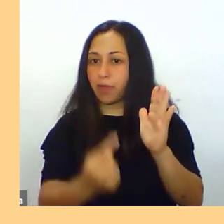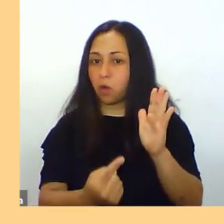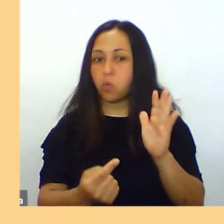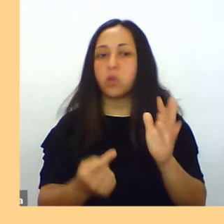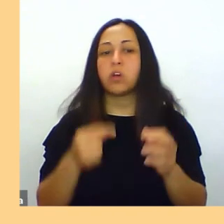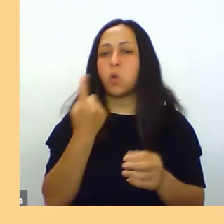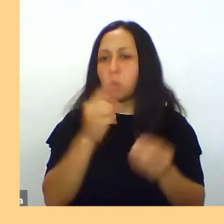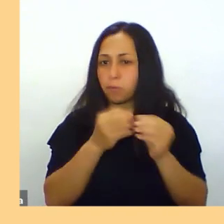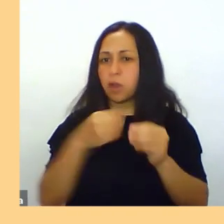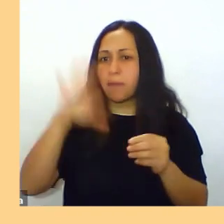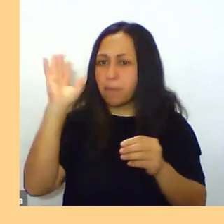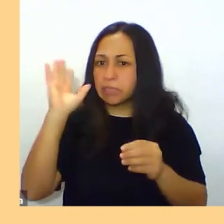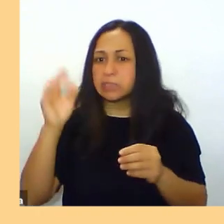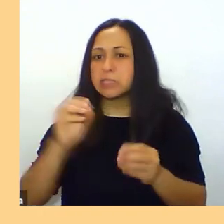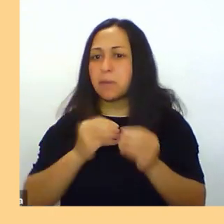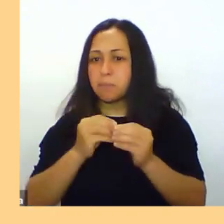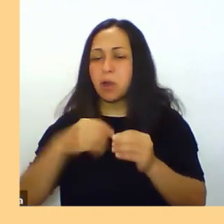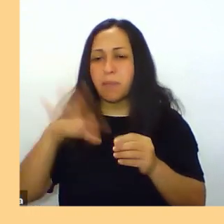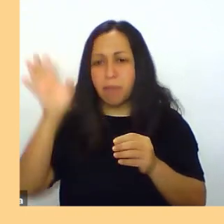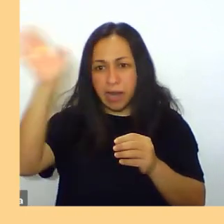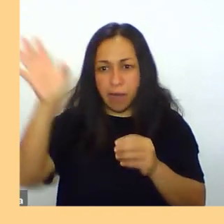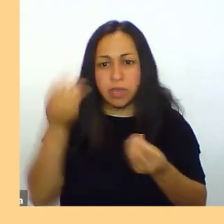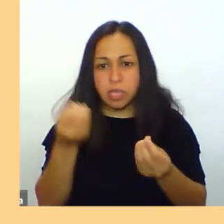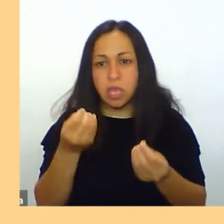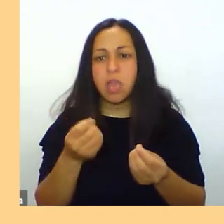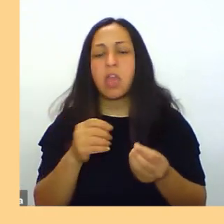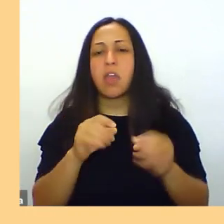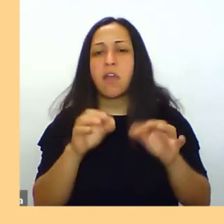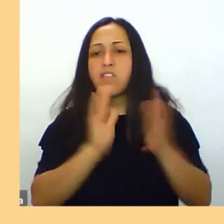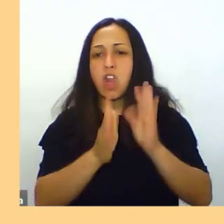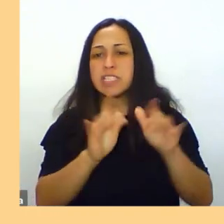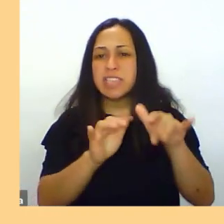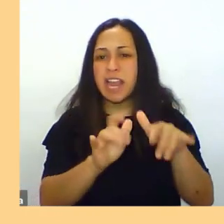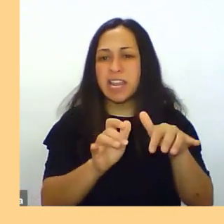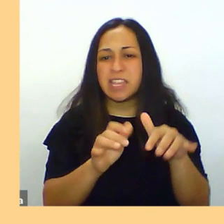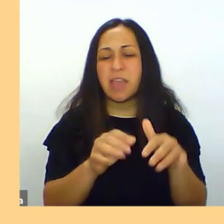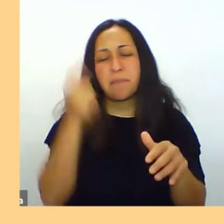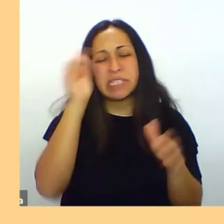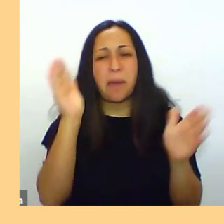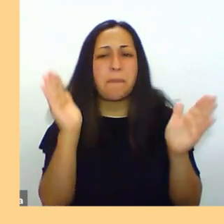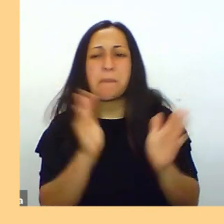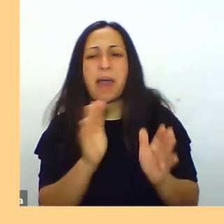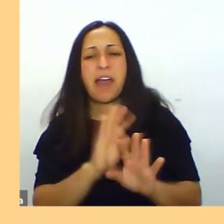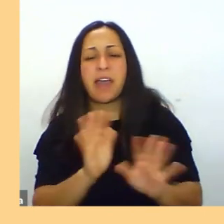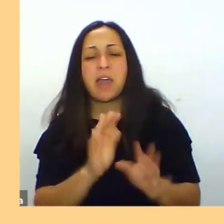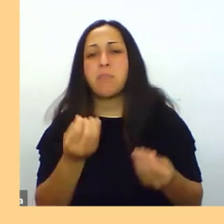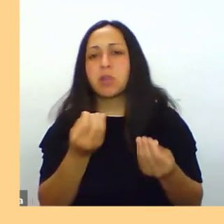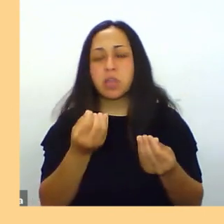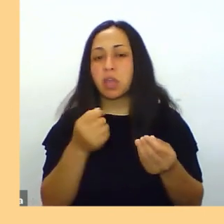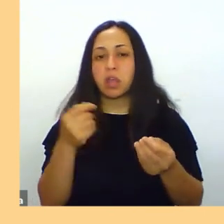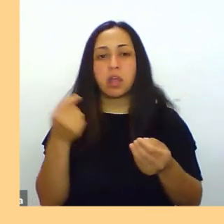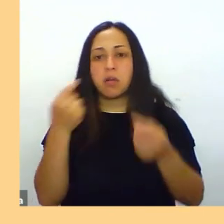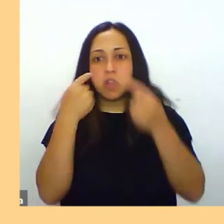uno de los problemas más grandes alrededor de la violencia de género en línea es que muchas veces se minimiza, y esta minimización ocurre porque no se